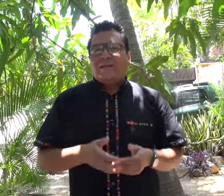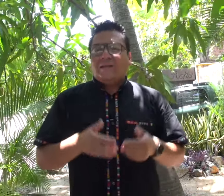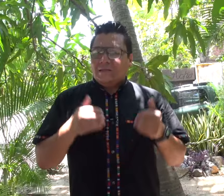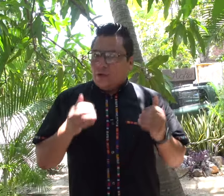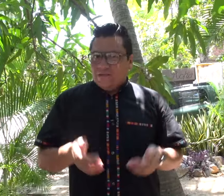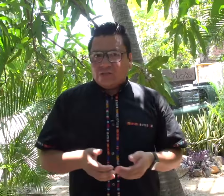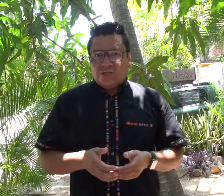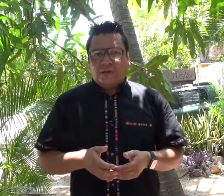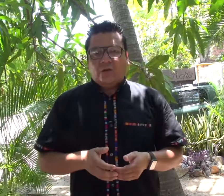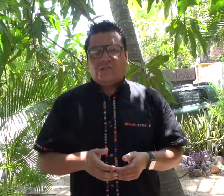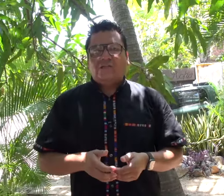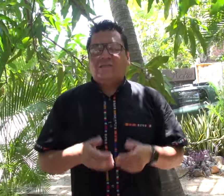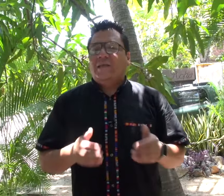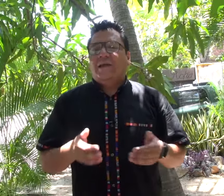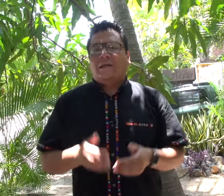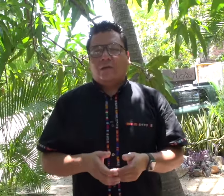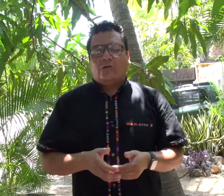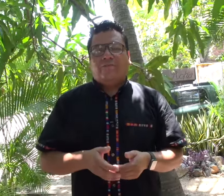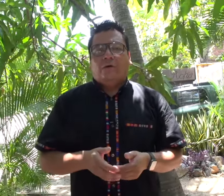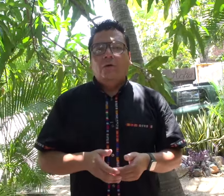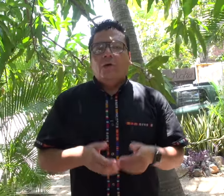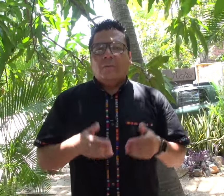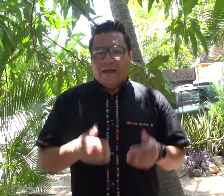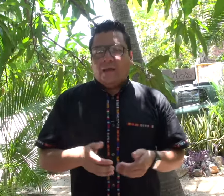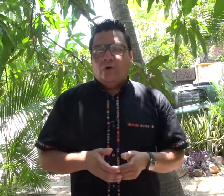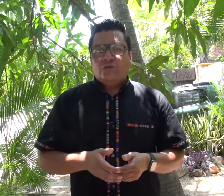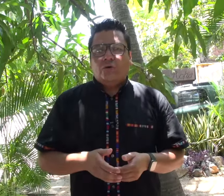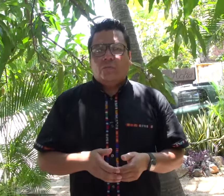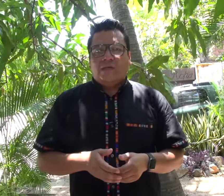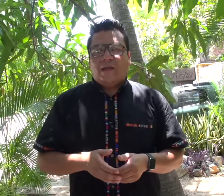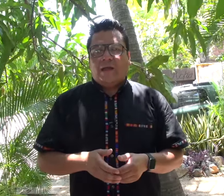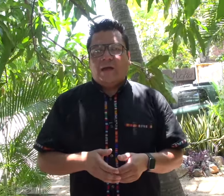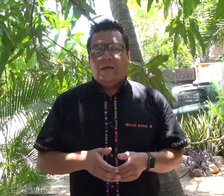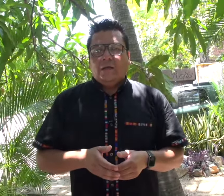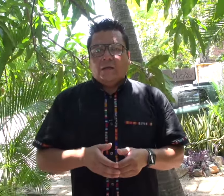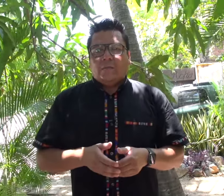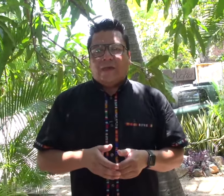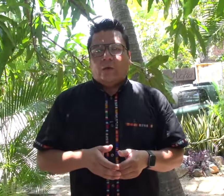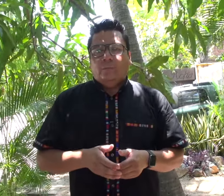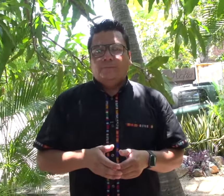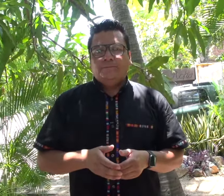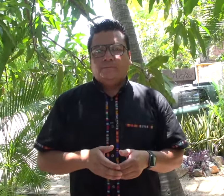desmantelar las organizaciones peligrosas que se dedican al narcotráfico. Miguel Ángel Boiso, Voz de América, México. Néstor Pérez, México.